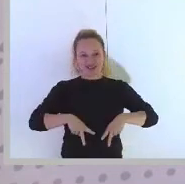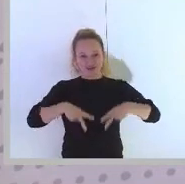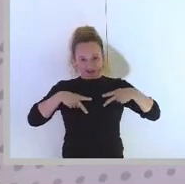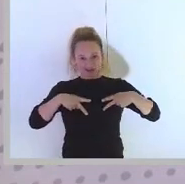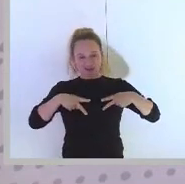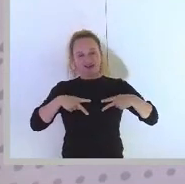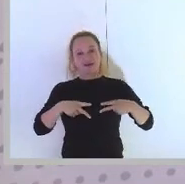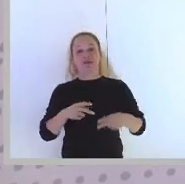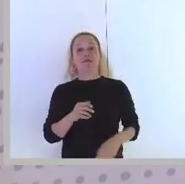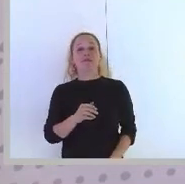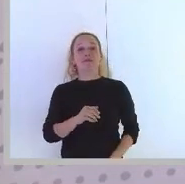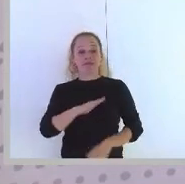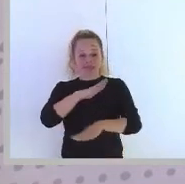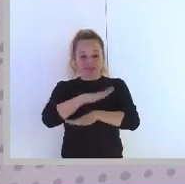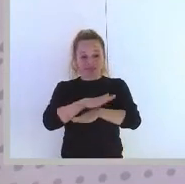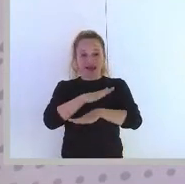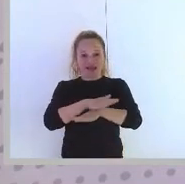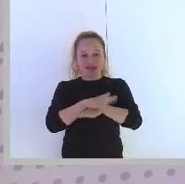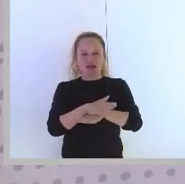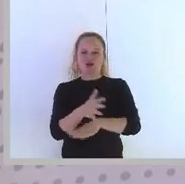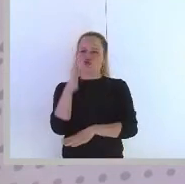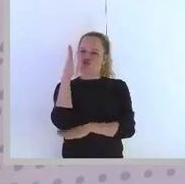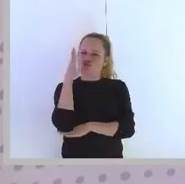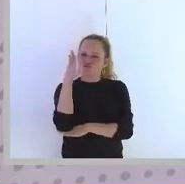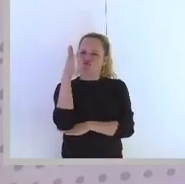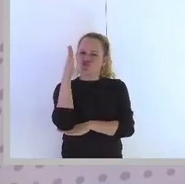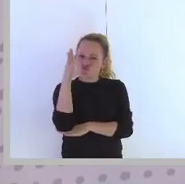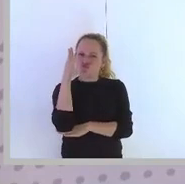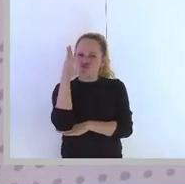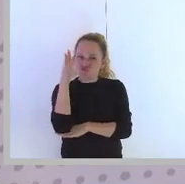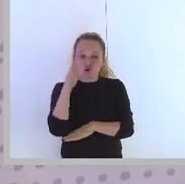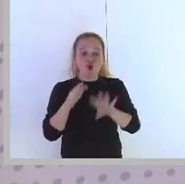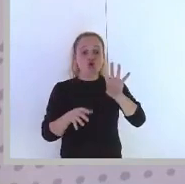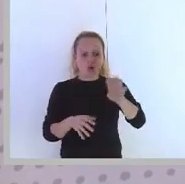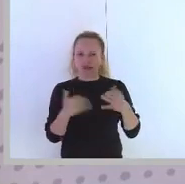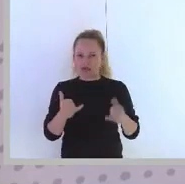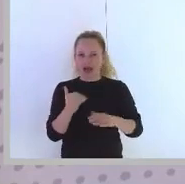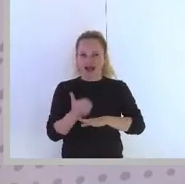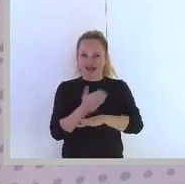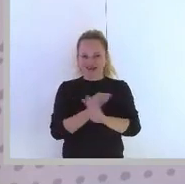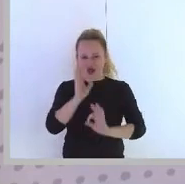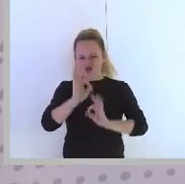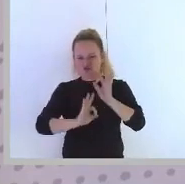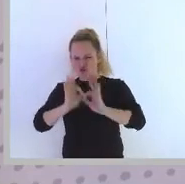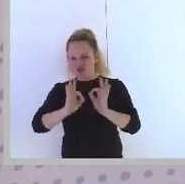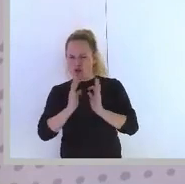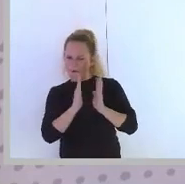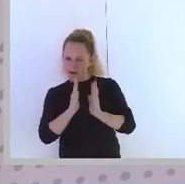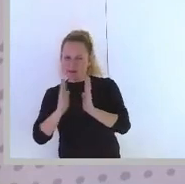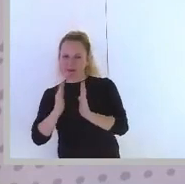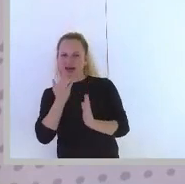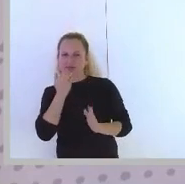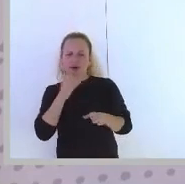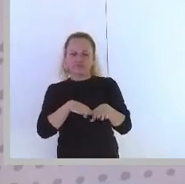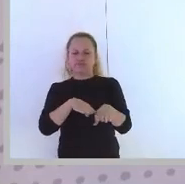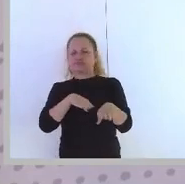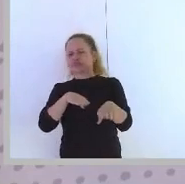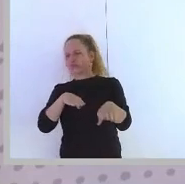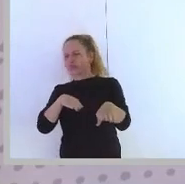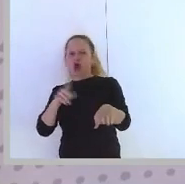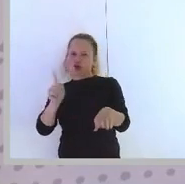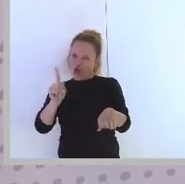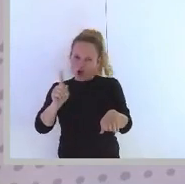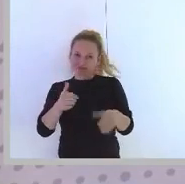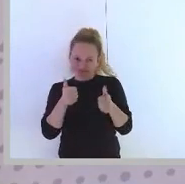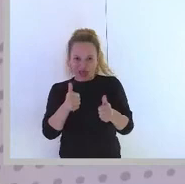tarde, 9 paneles simultáneos. Ya todo está arreglado para que no haya trancón en la entrada de